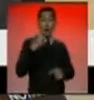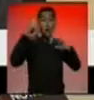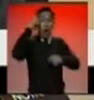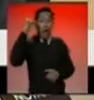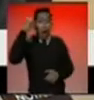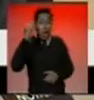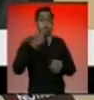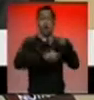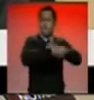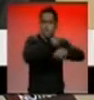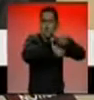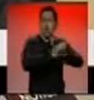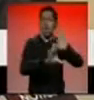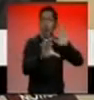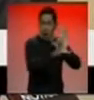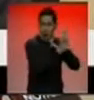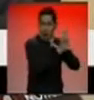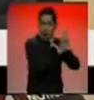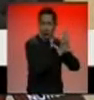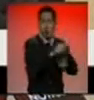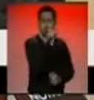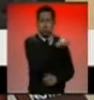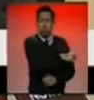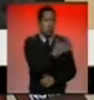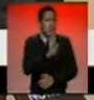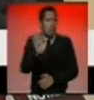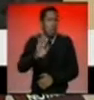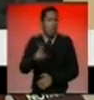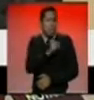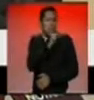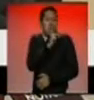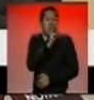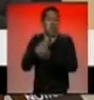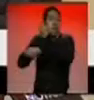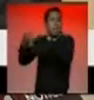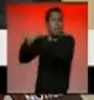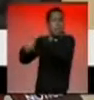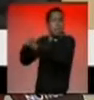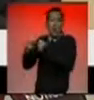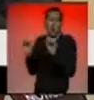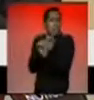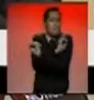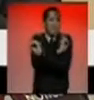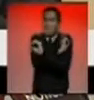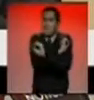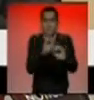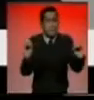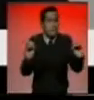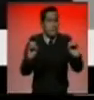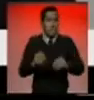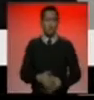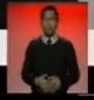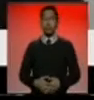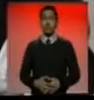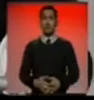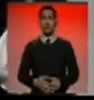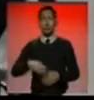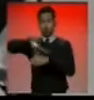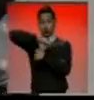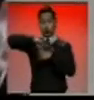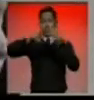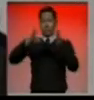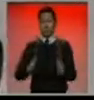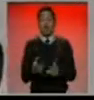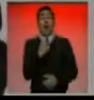después de la el cambio normativo el cambio de ley en el año 2014 parece que se ha vendido a sí mismo y john long insiste en que